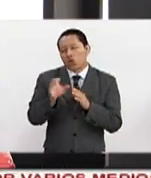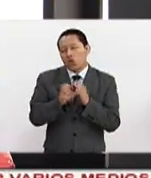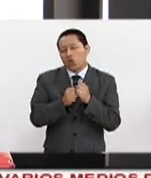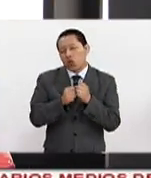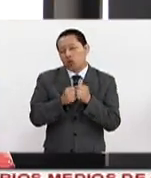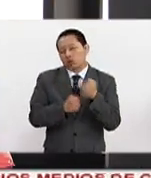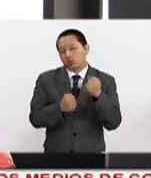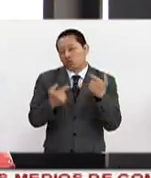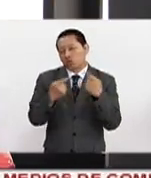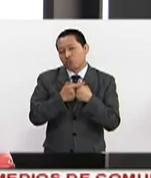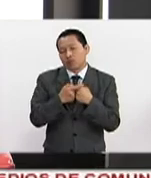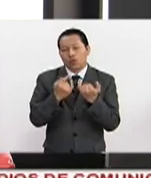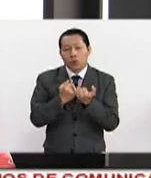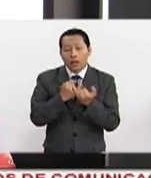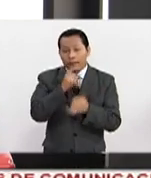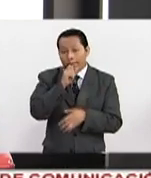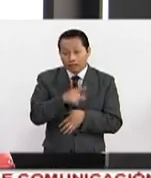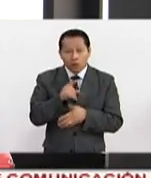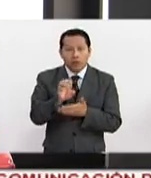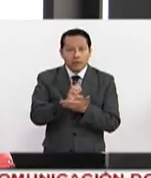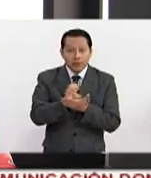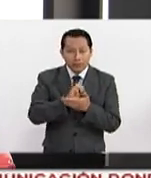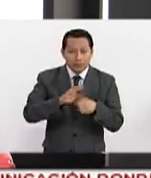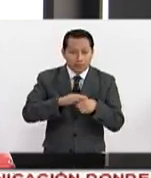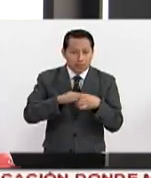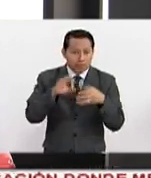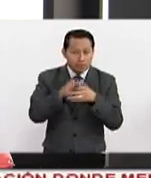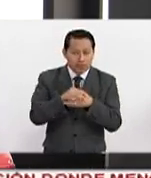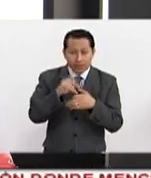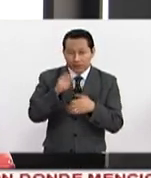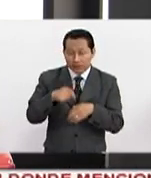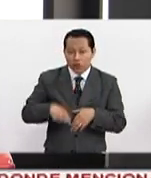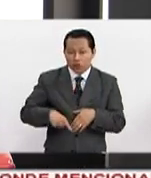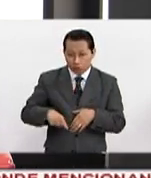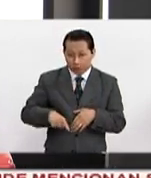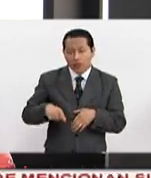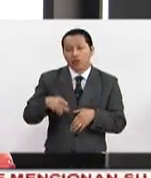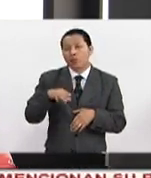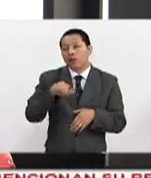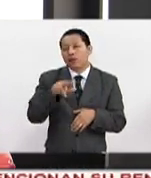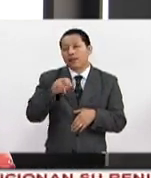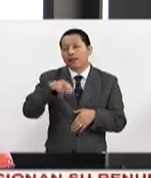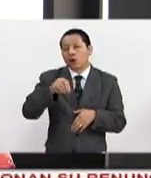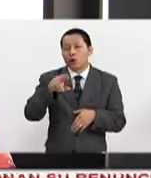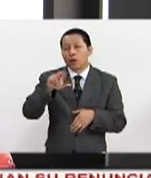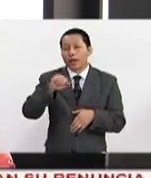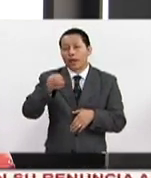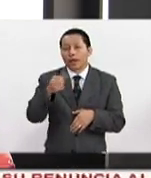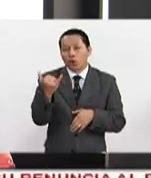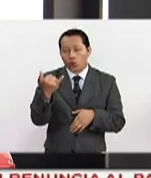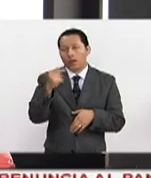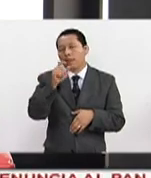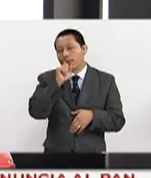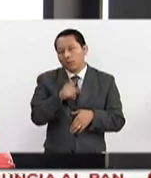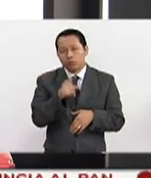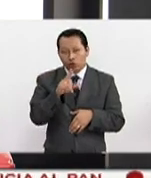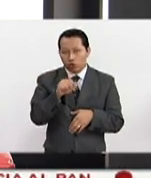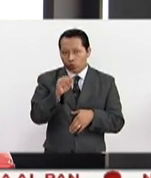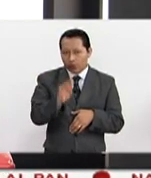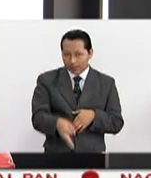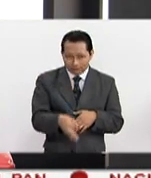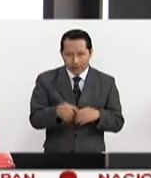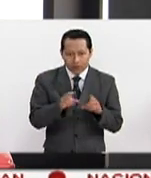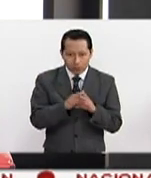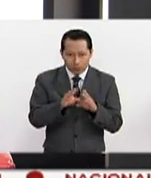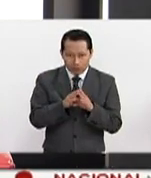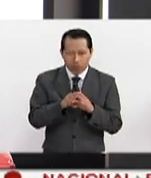inconstitucionales. Y los escenarios más inminentes es de que el gobierno de Mariano Rajoy no está dispuesto